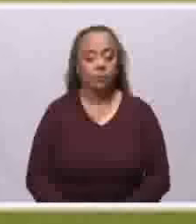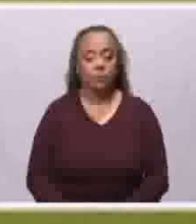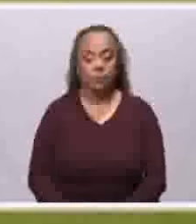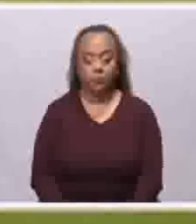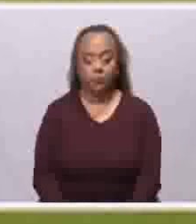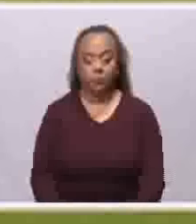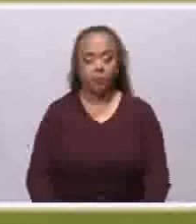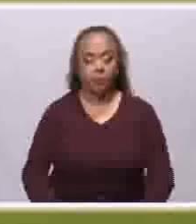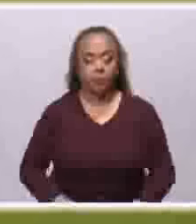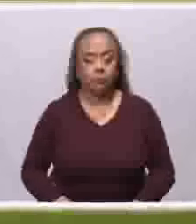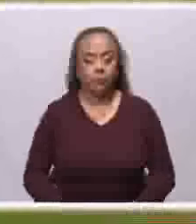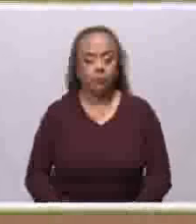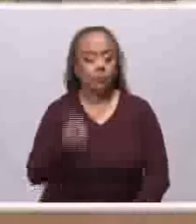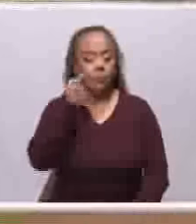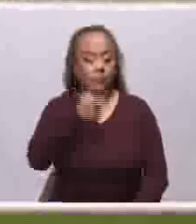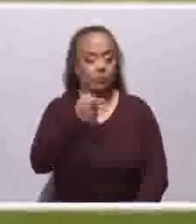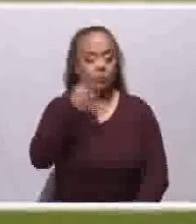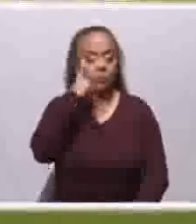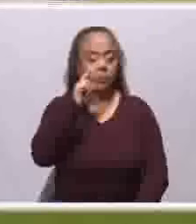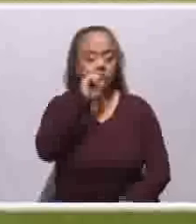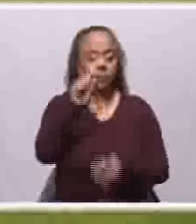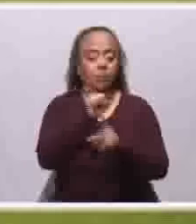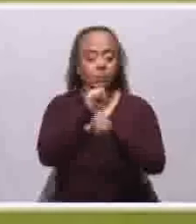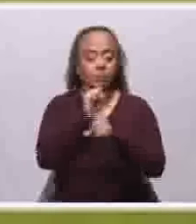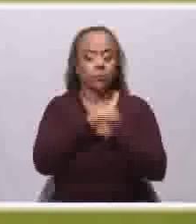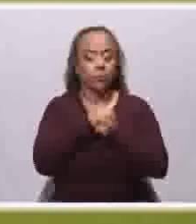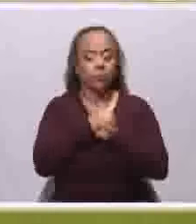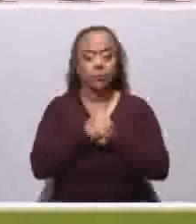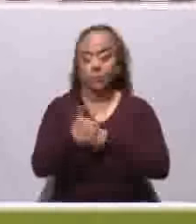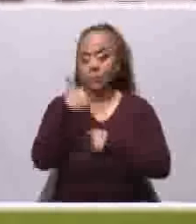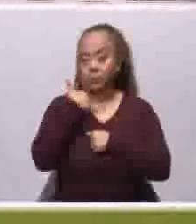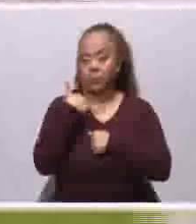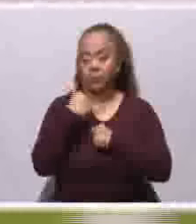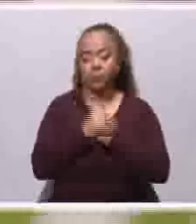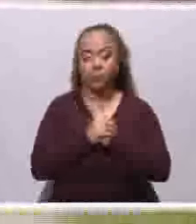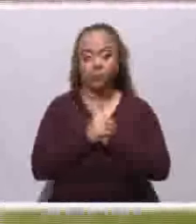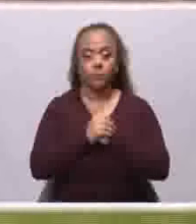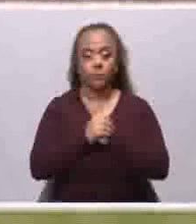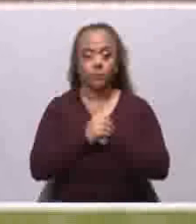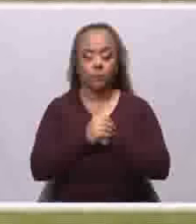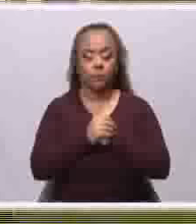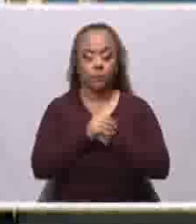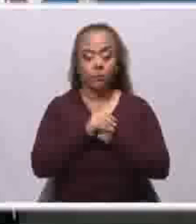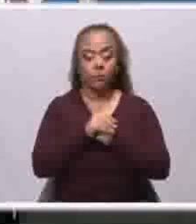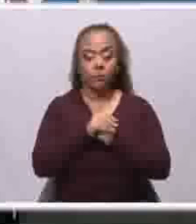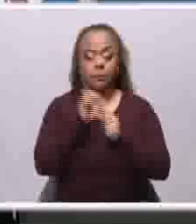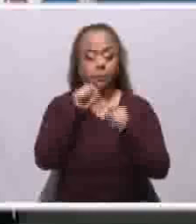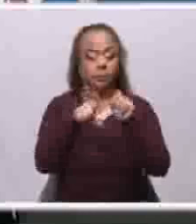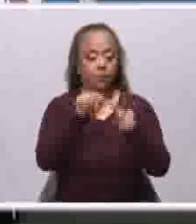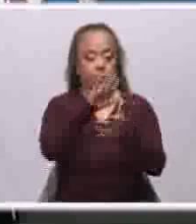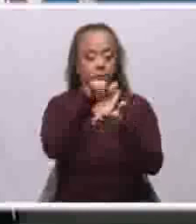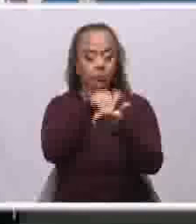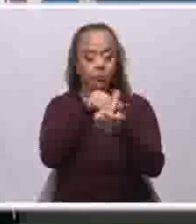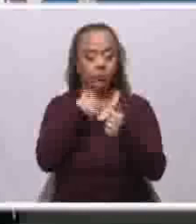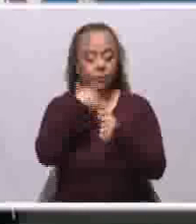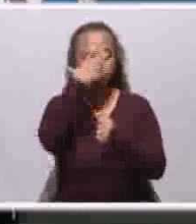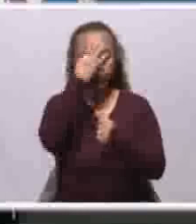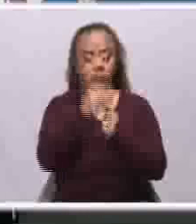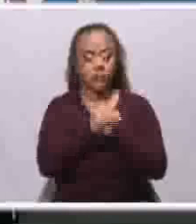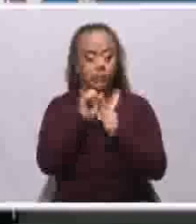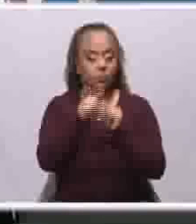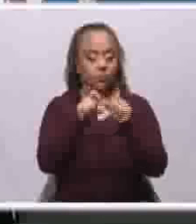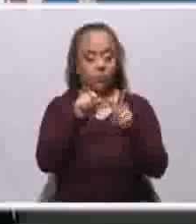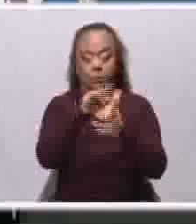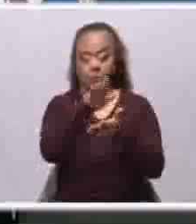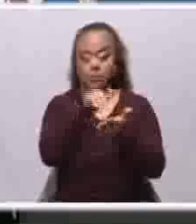acá por las circunstancias eh tenemos o puntas centrales que no creo que kennet sea un punta